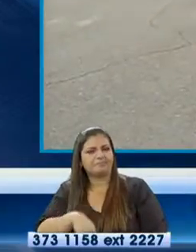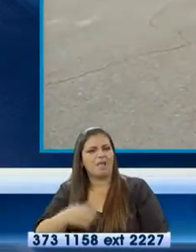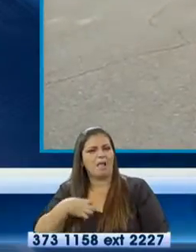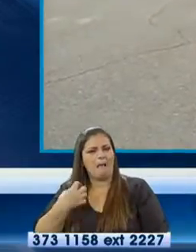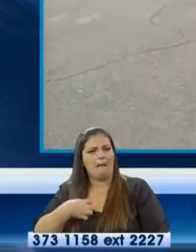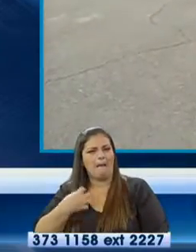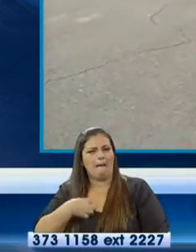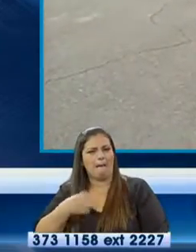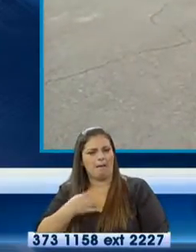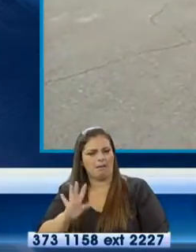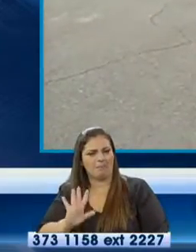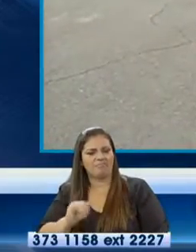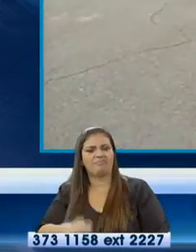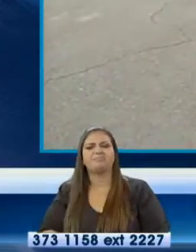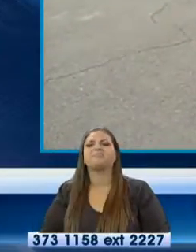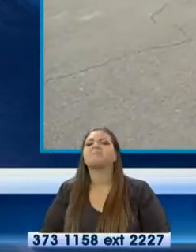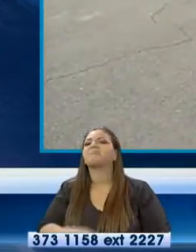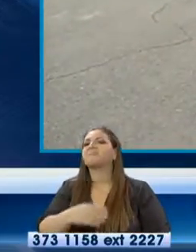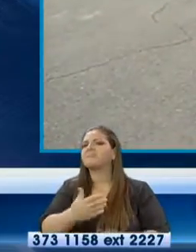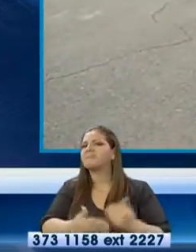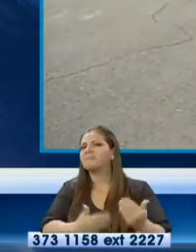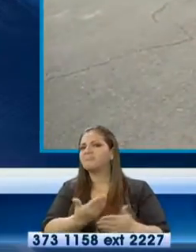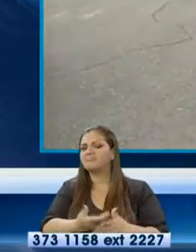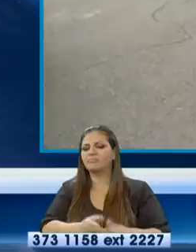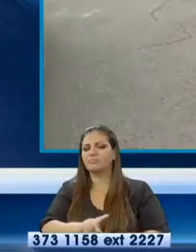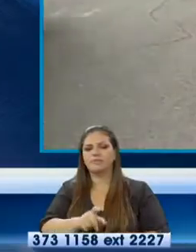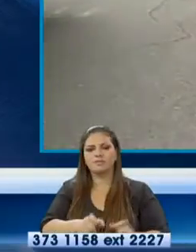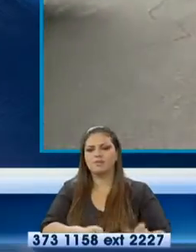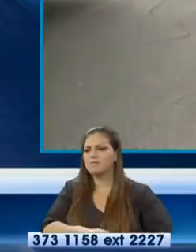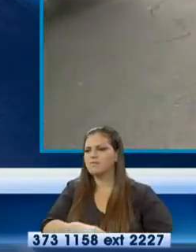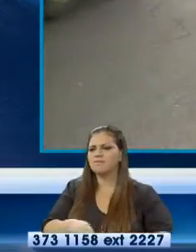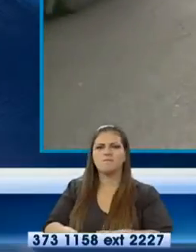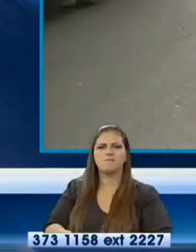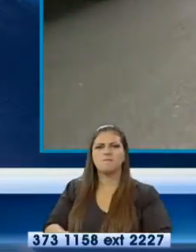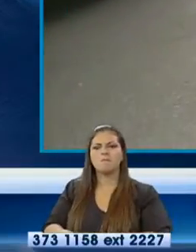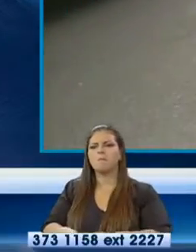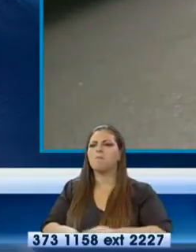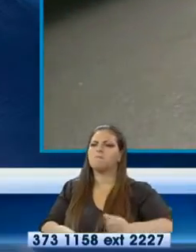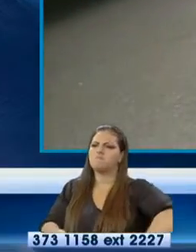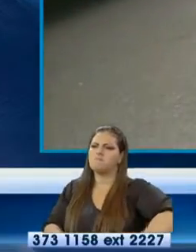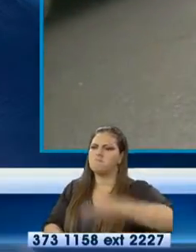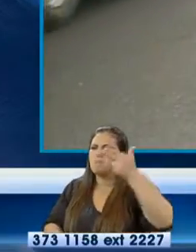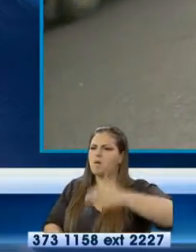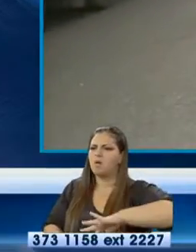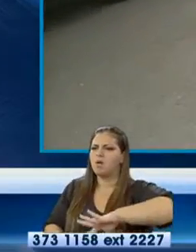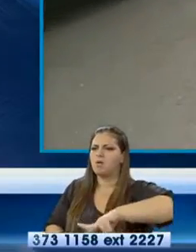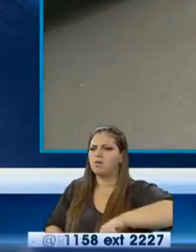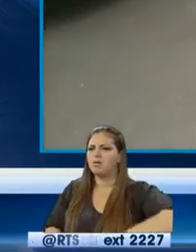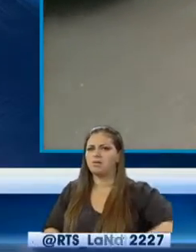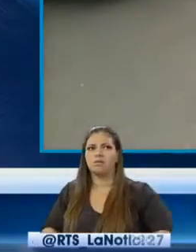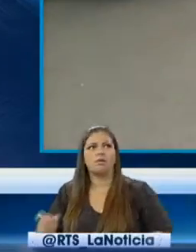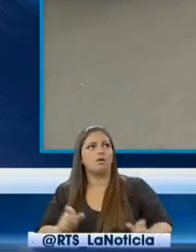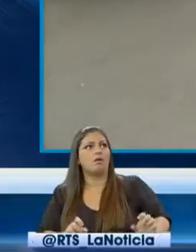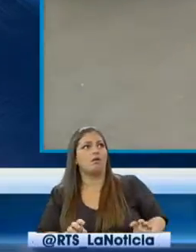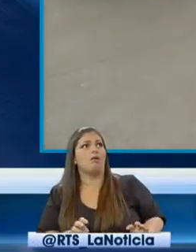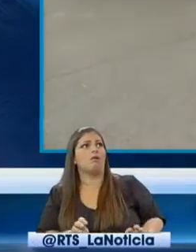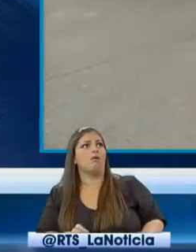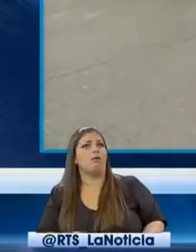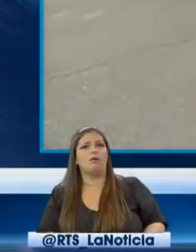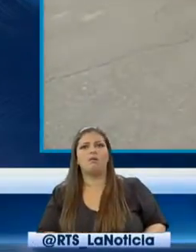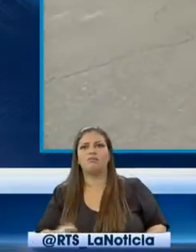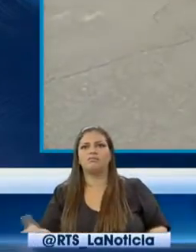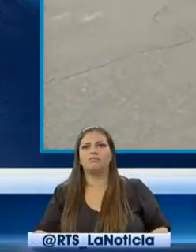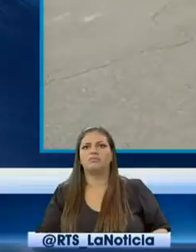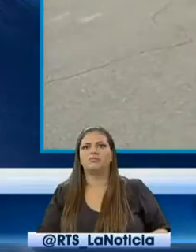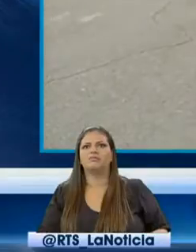Salen asaltados de un bus, hay un asalto en un bus y son los primeros en desprestigiar la labor policial. Y también son los primeros en